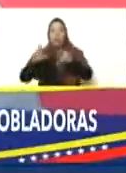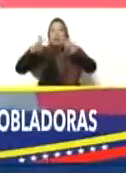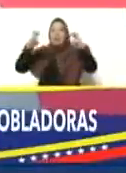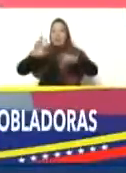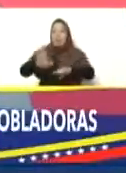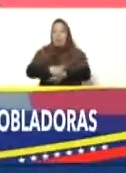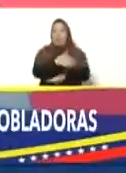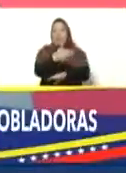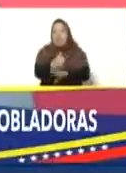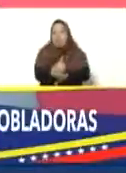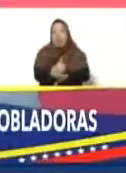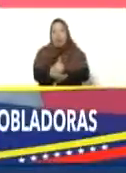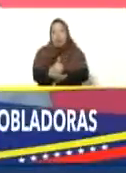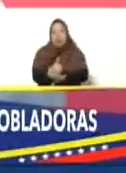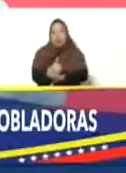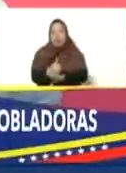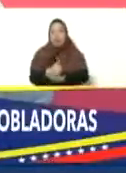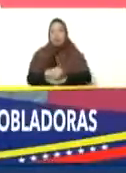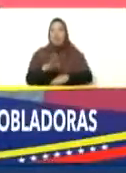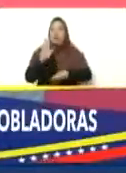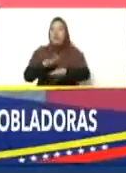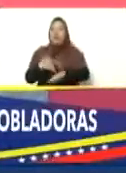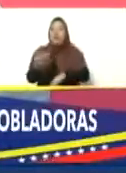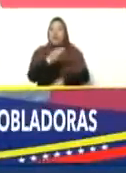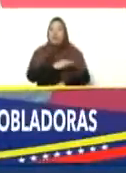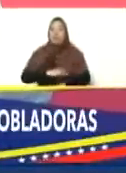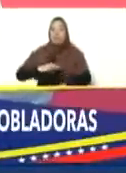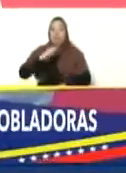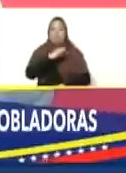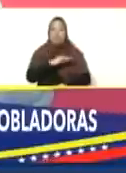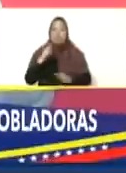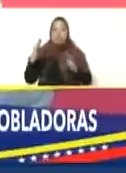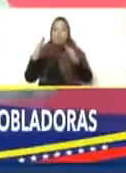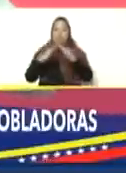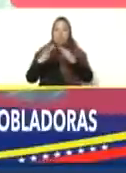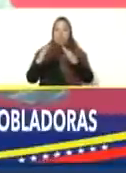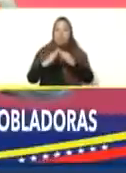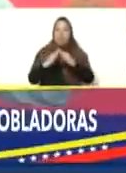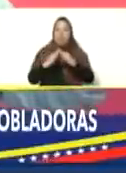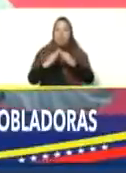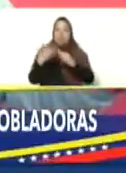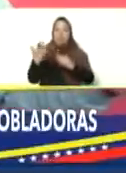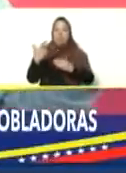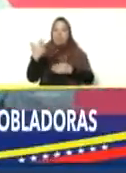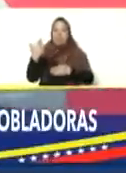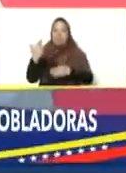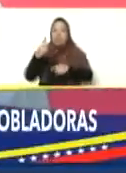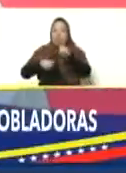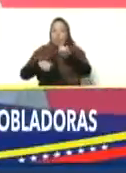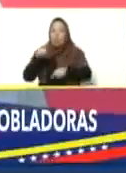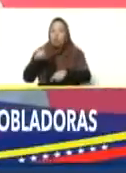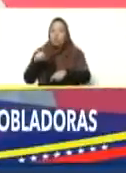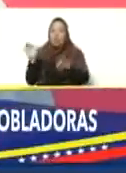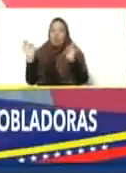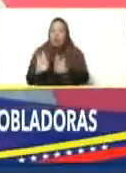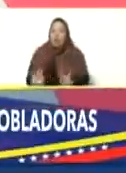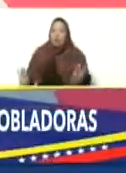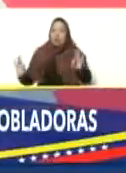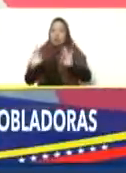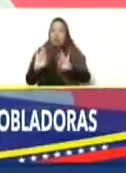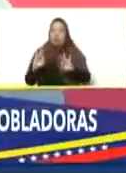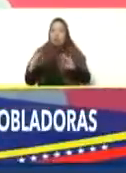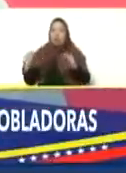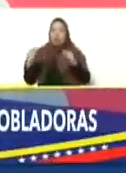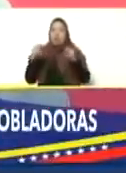principal porque la gran misión vivienda venezuela no puede ser cemento y cabilla la gran